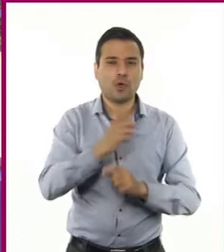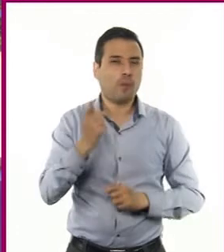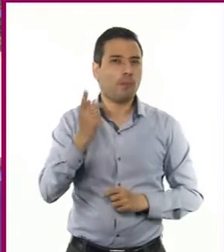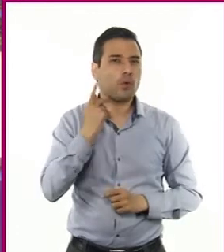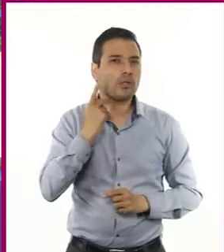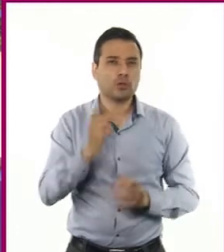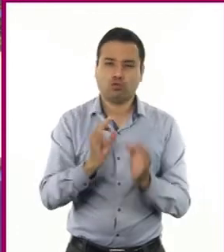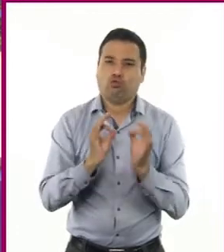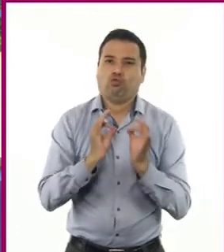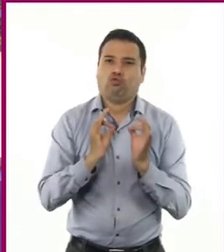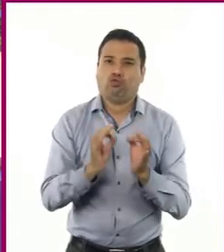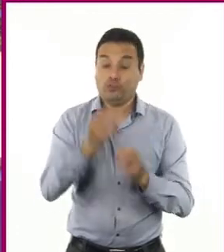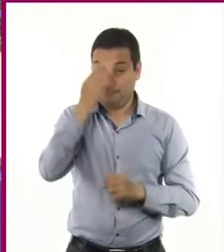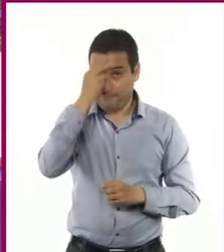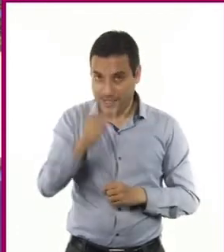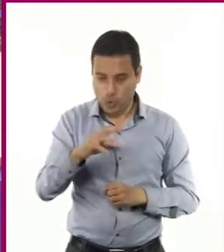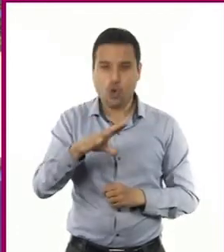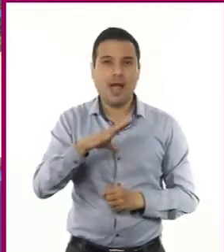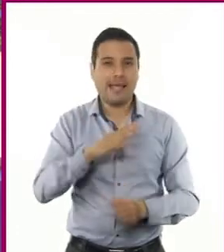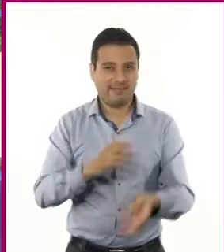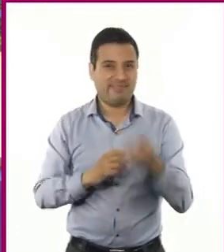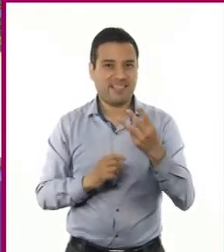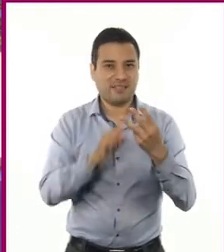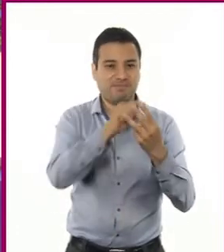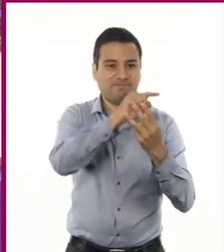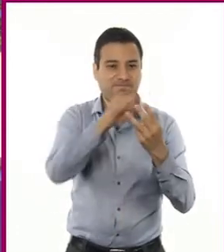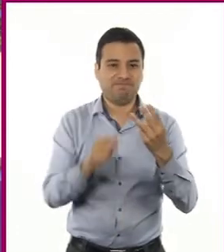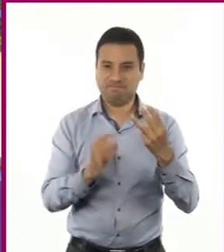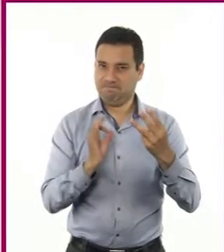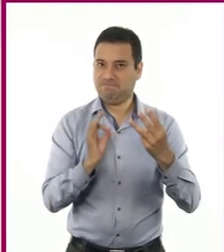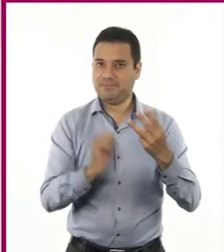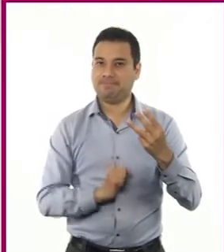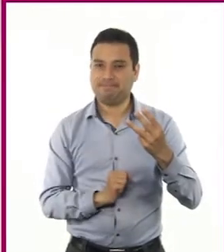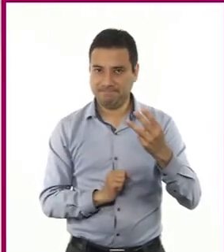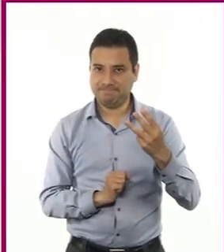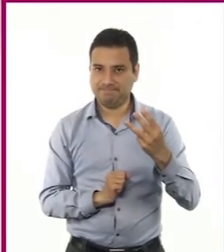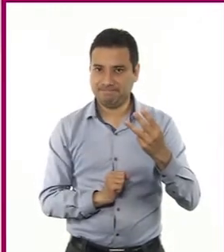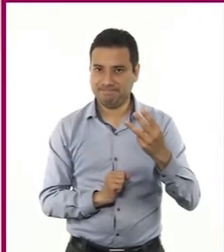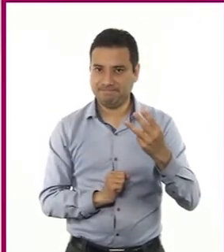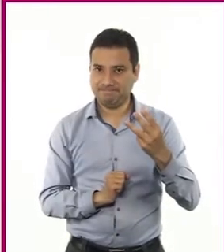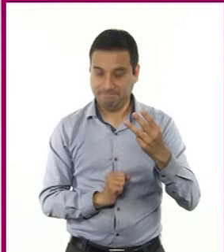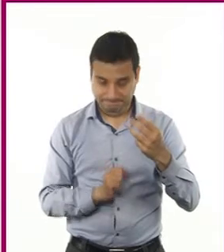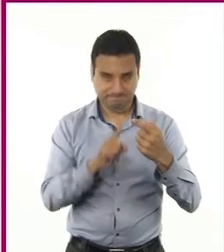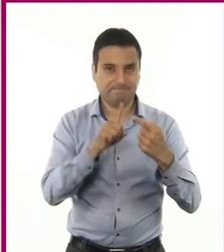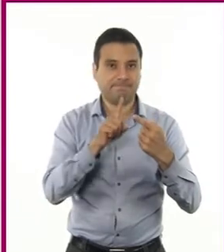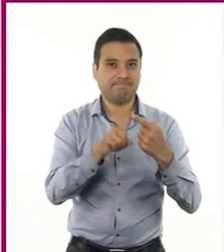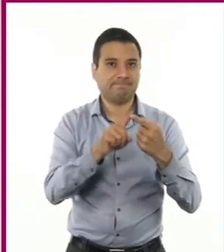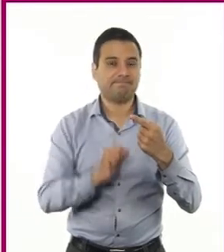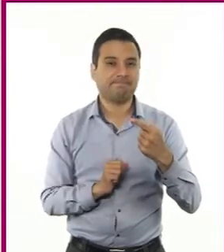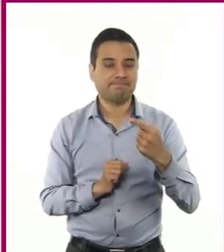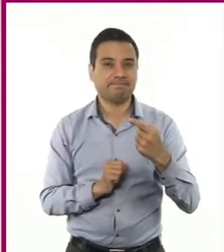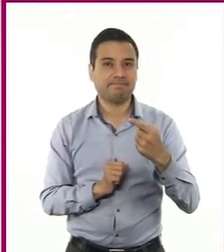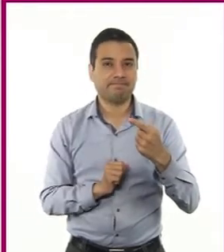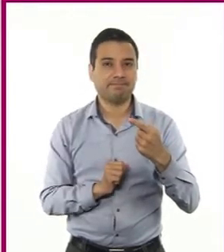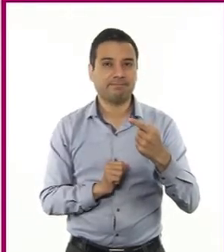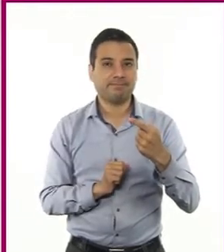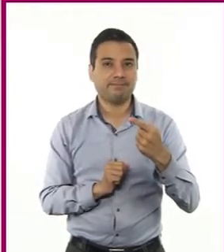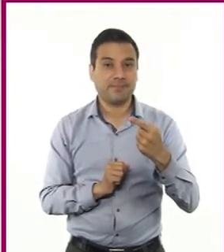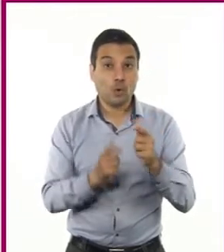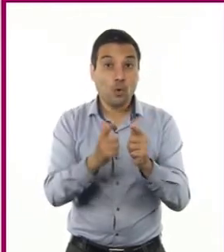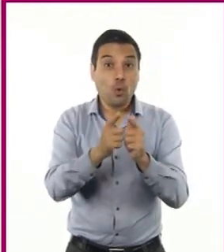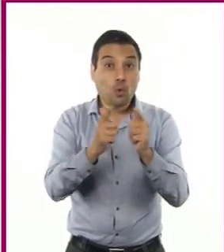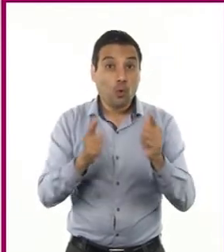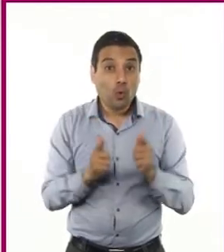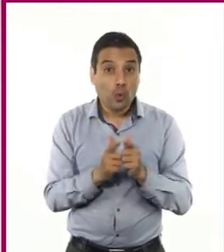los 3 requisitos adscritos a todo significado de democracia. 1. La consolidación de un régimen